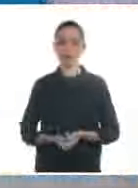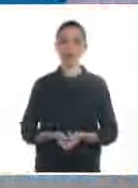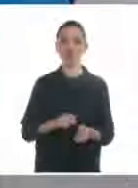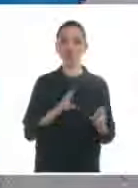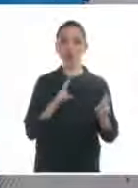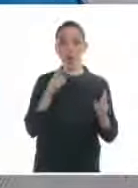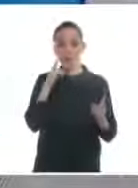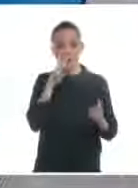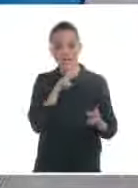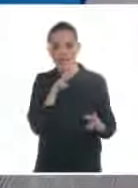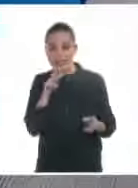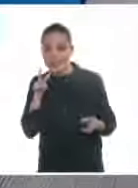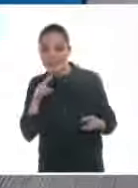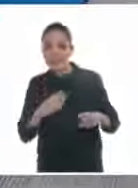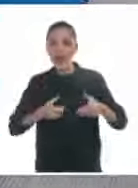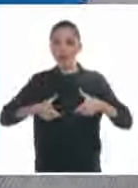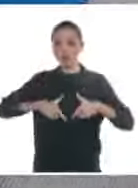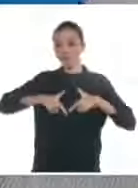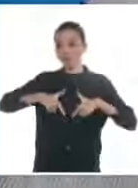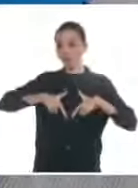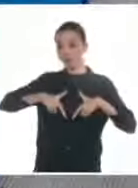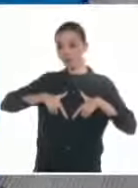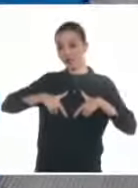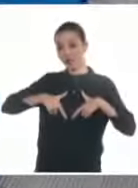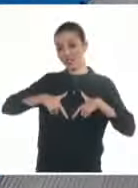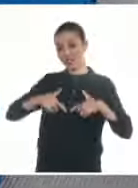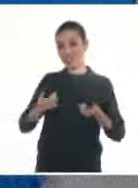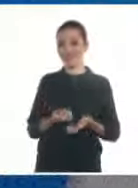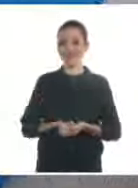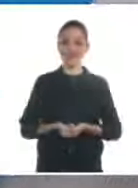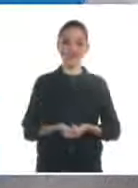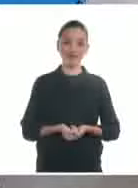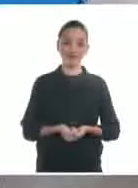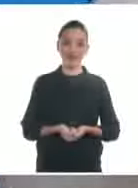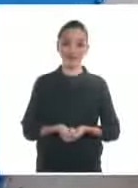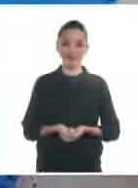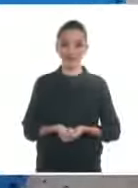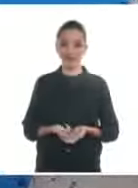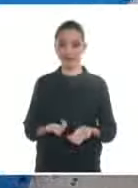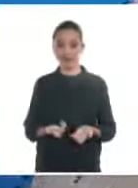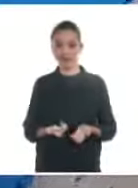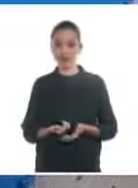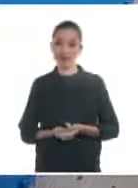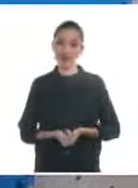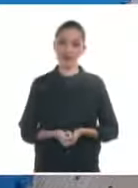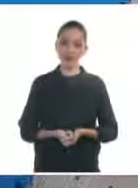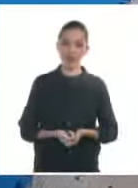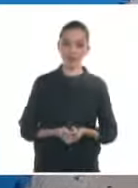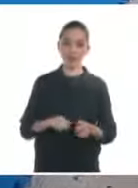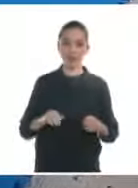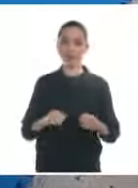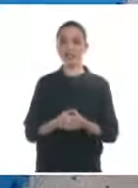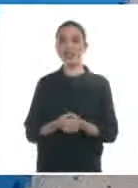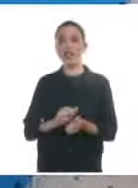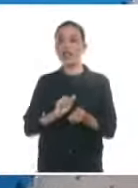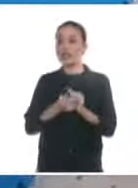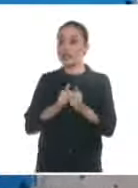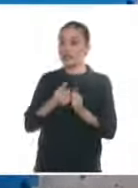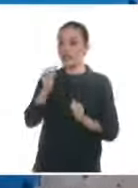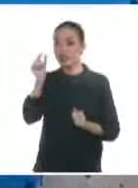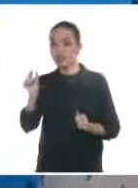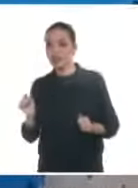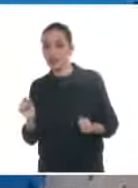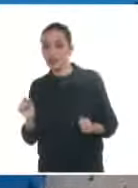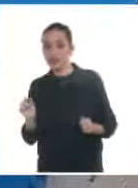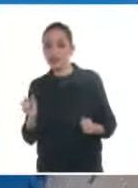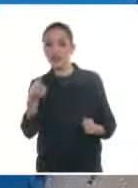2026. Aquí en la selección tenemos 6 atletas con la edad aprobada para competir en ese sub-21. De